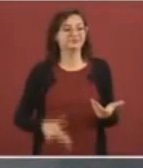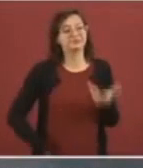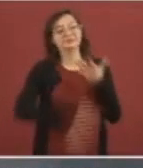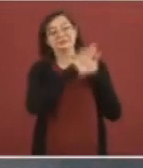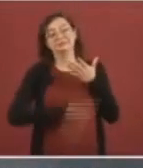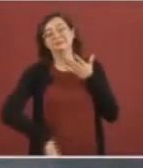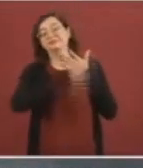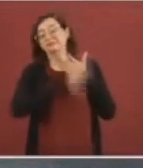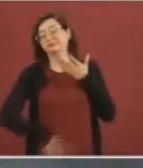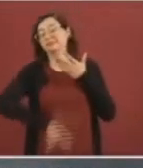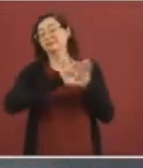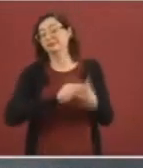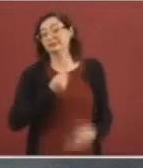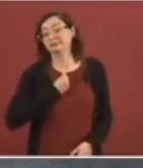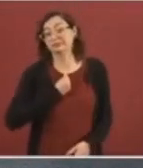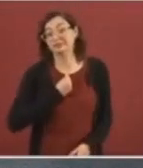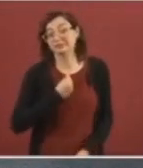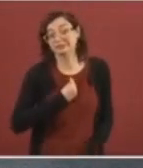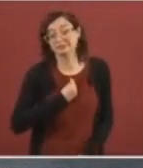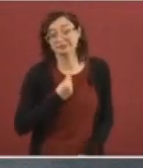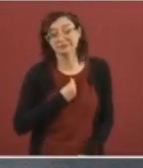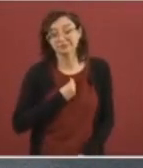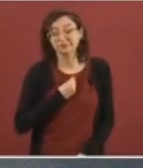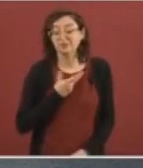embestida de la